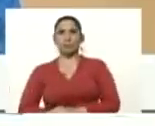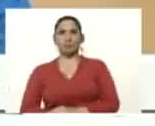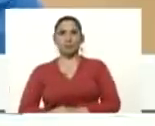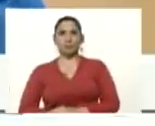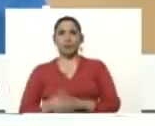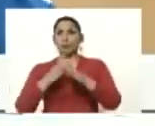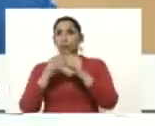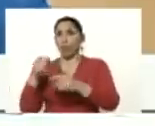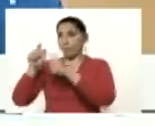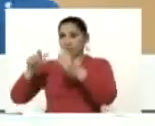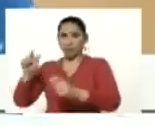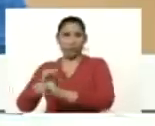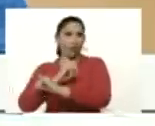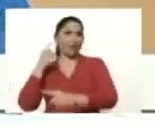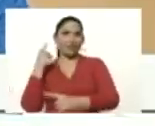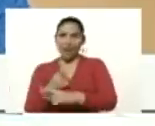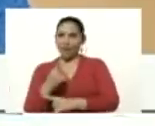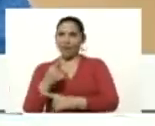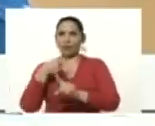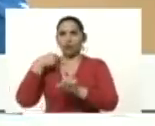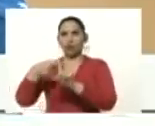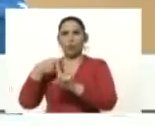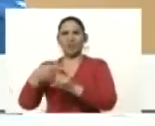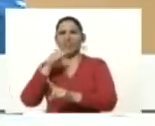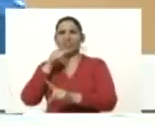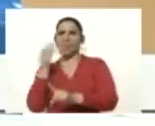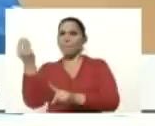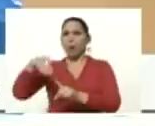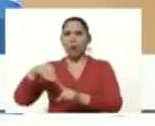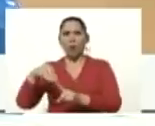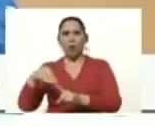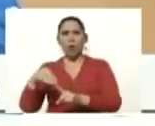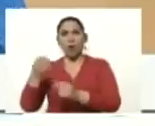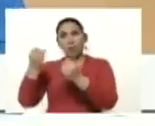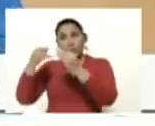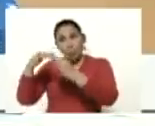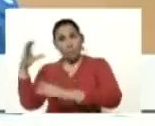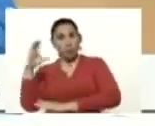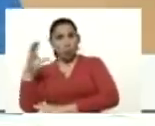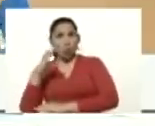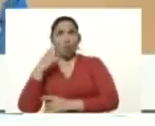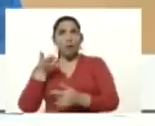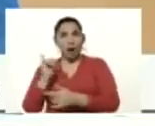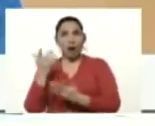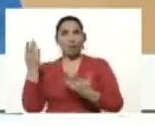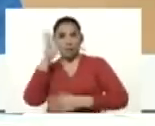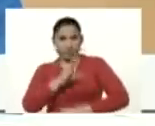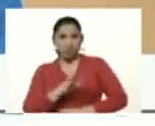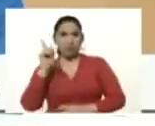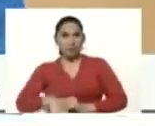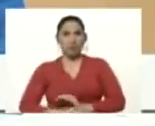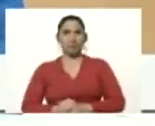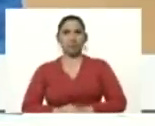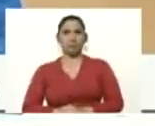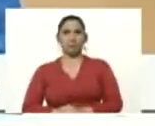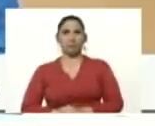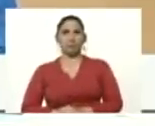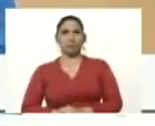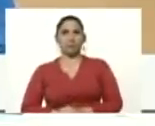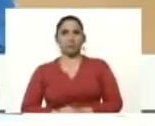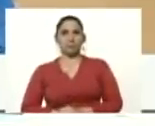Todos estos casos habría que sumárselos a los números de Colombia y de Brasil.